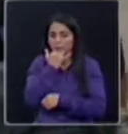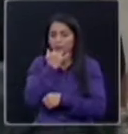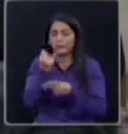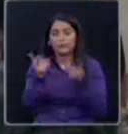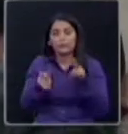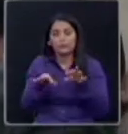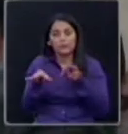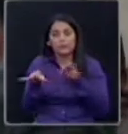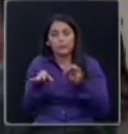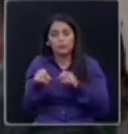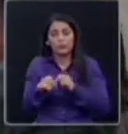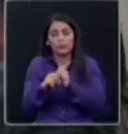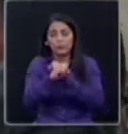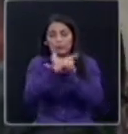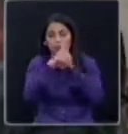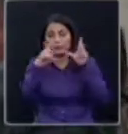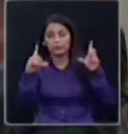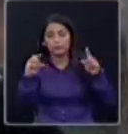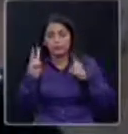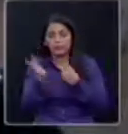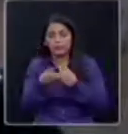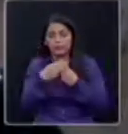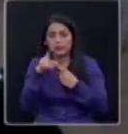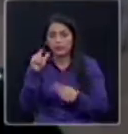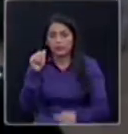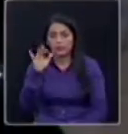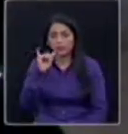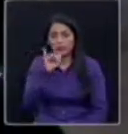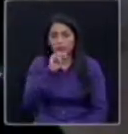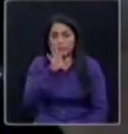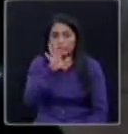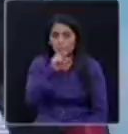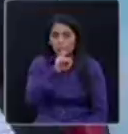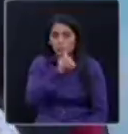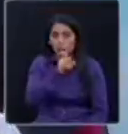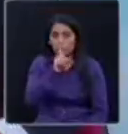plataforma Latitud 1x1. Gilena Perlaza, Telerama Noticias.